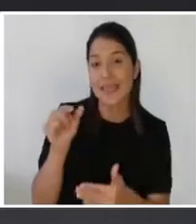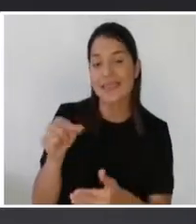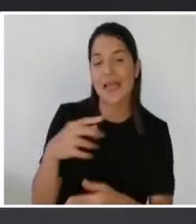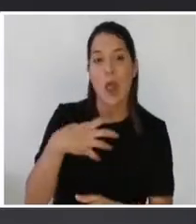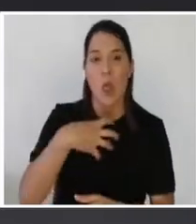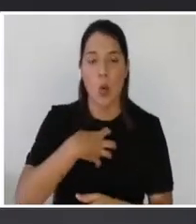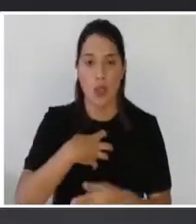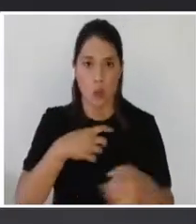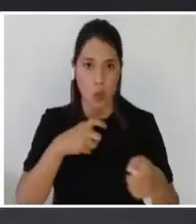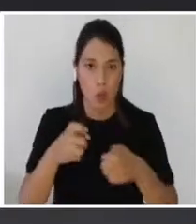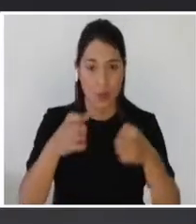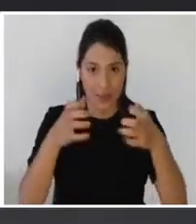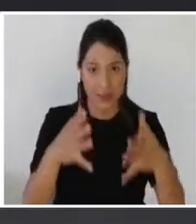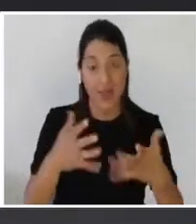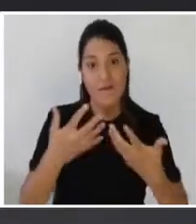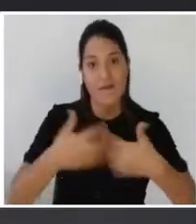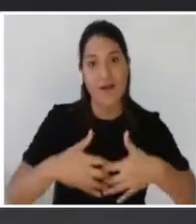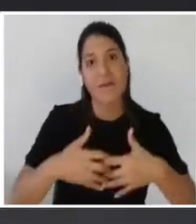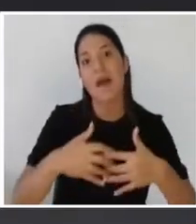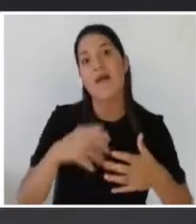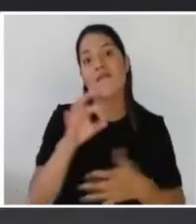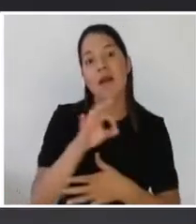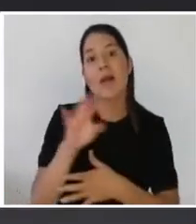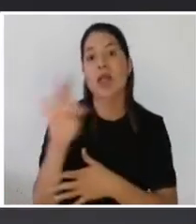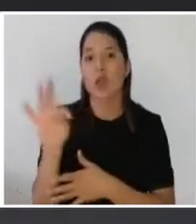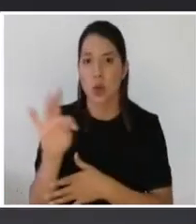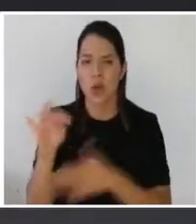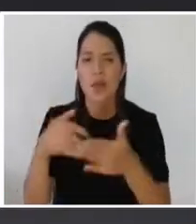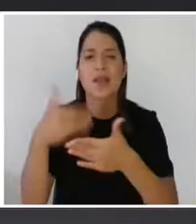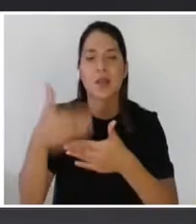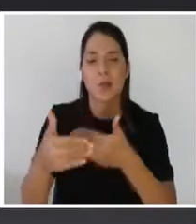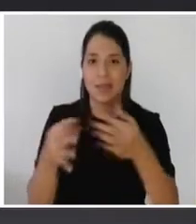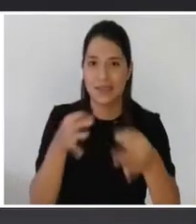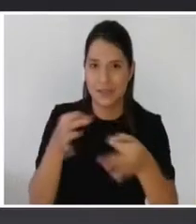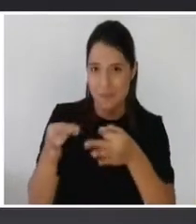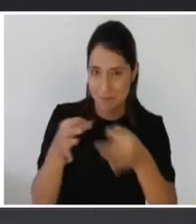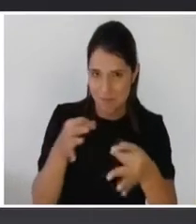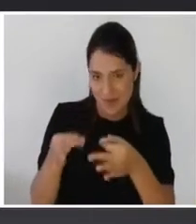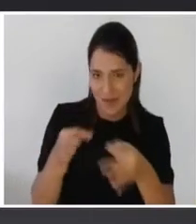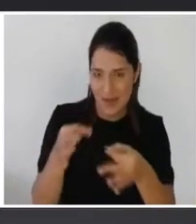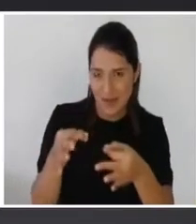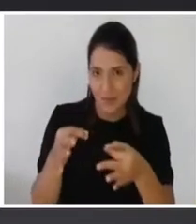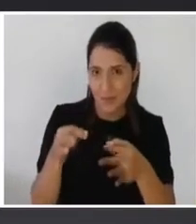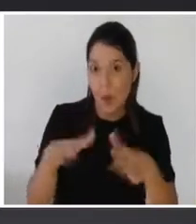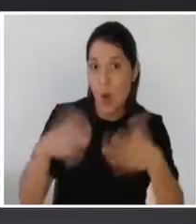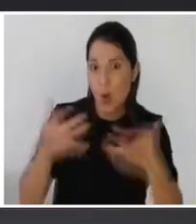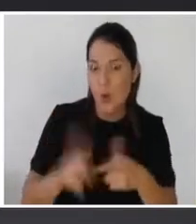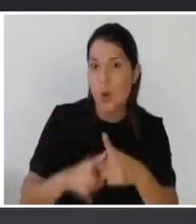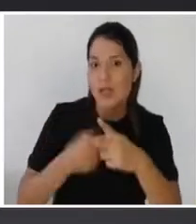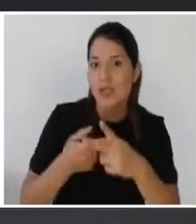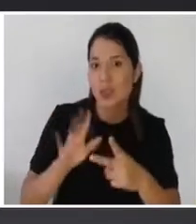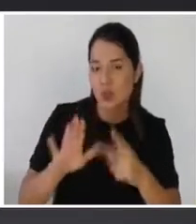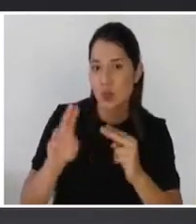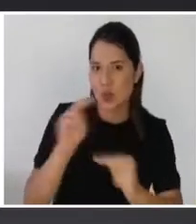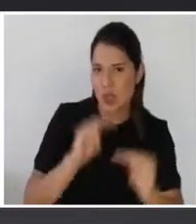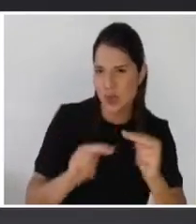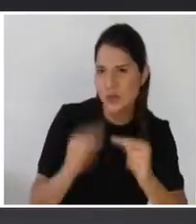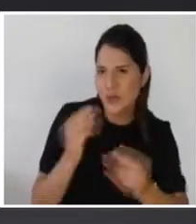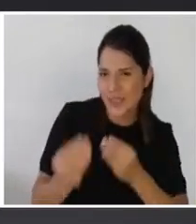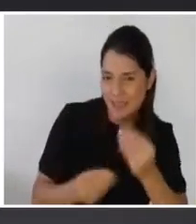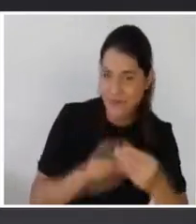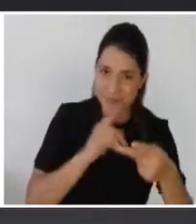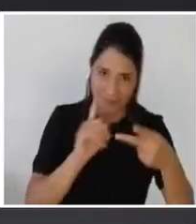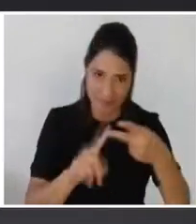Ferment Topics. Más adelante nos va a explicar ya ampliamente cómo inició este negocio, de qué se trata. Y también le damos la bienvenida